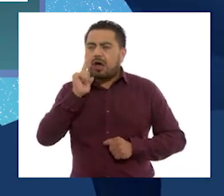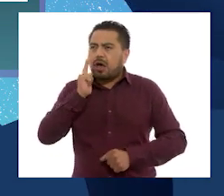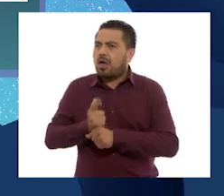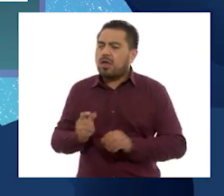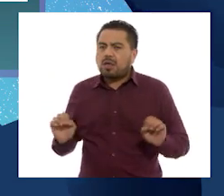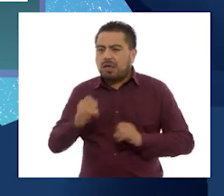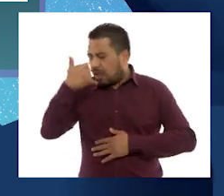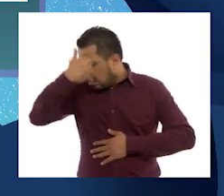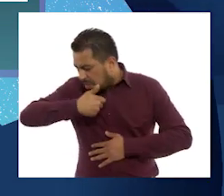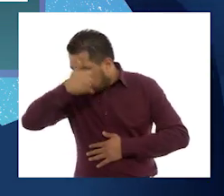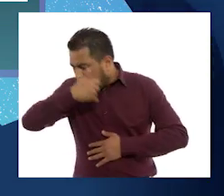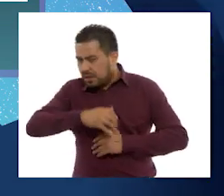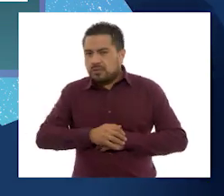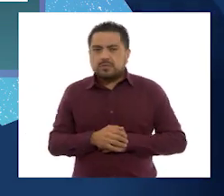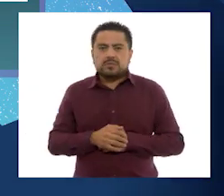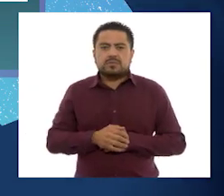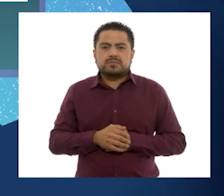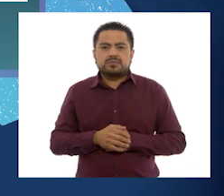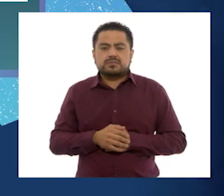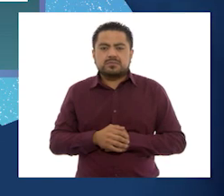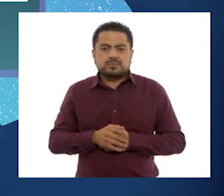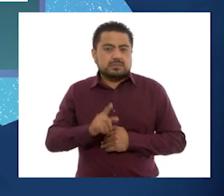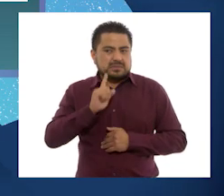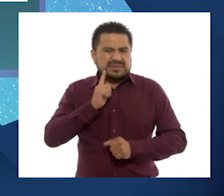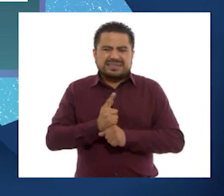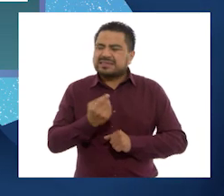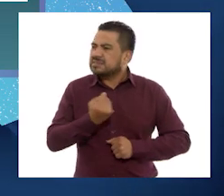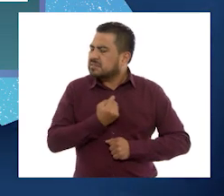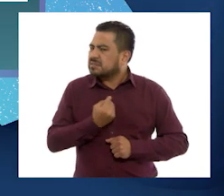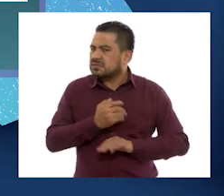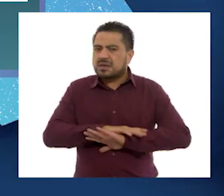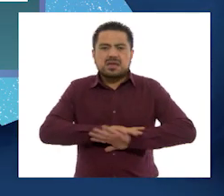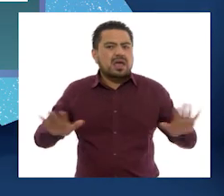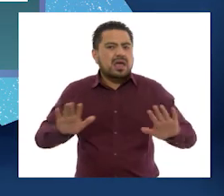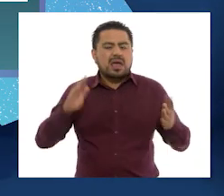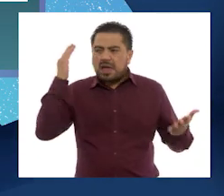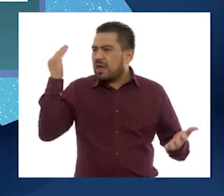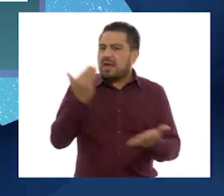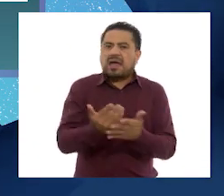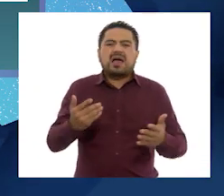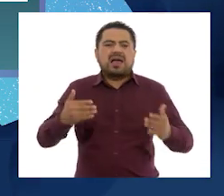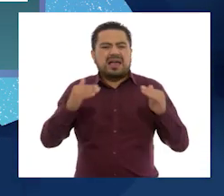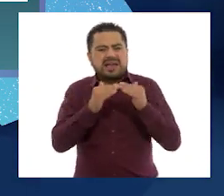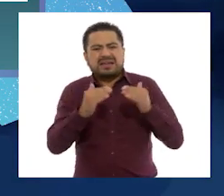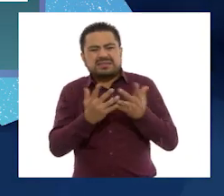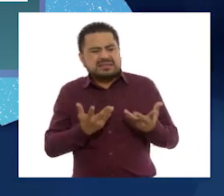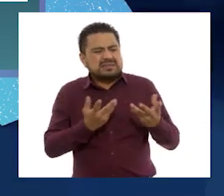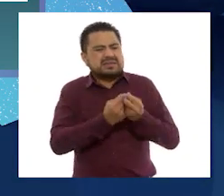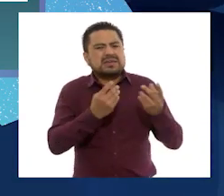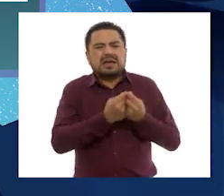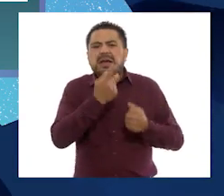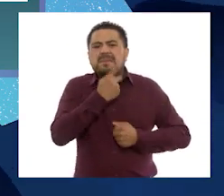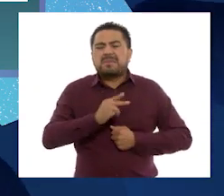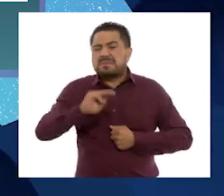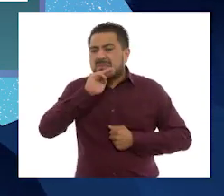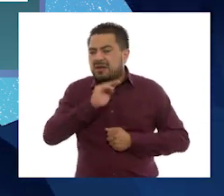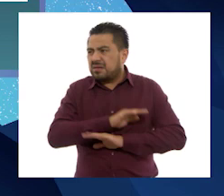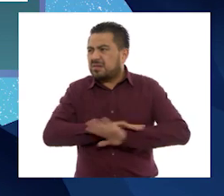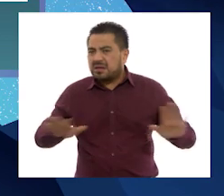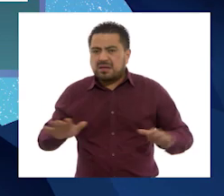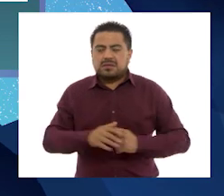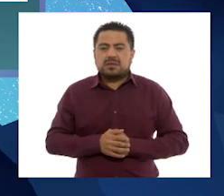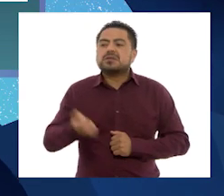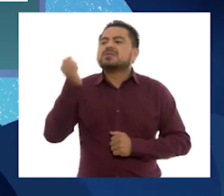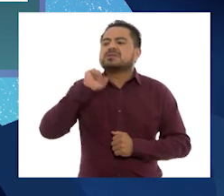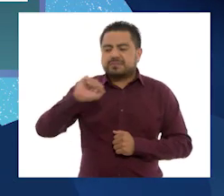cuenta. ¡Ay! Es que ya no aguanto estar en la casa con mis papás todo el tiempo. Sí,